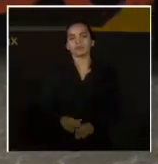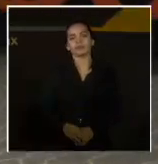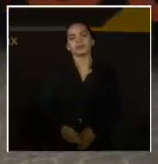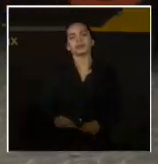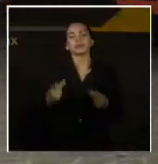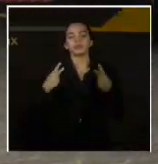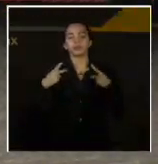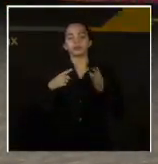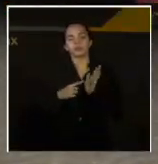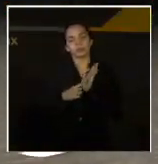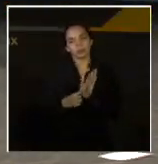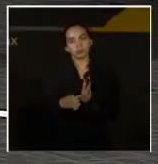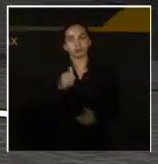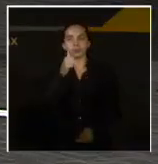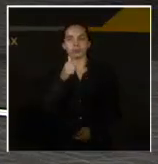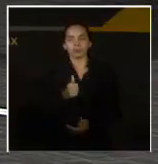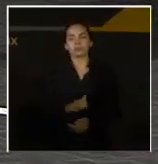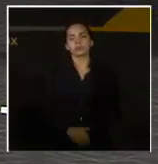en el asunto. Gracias.